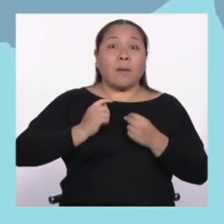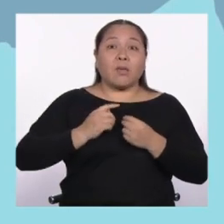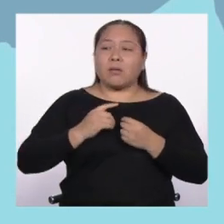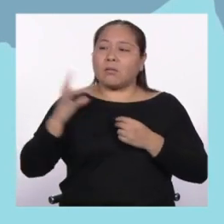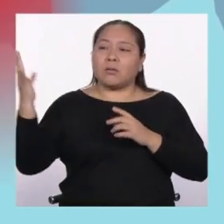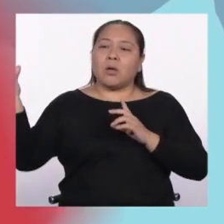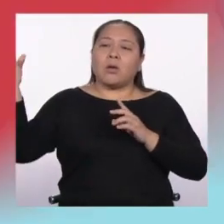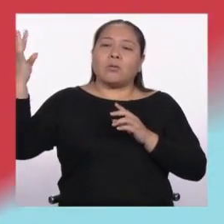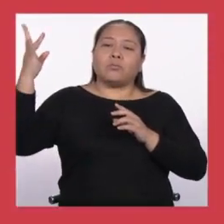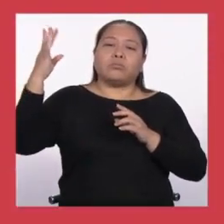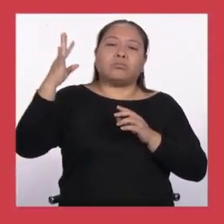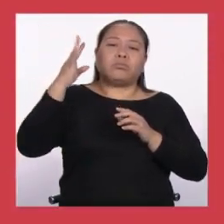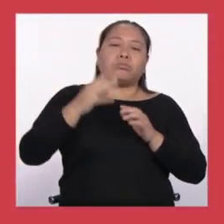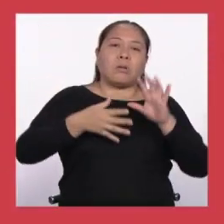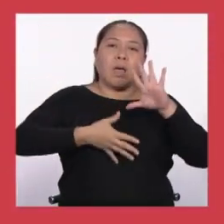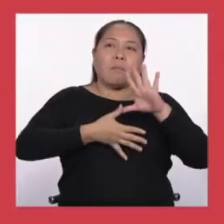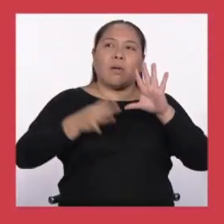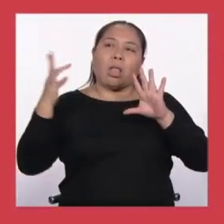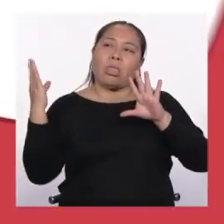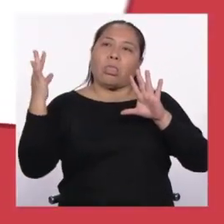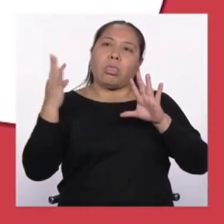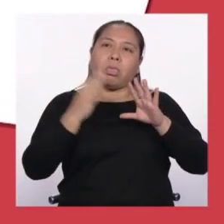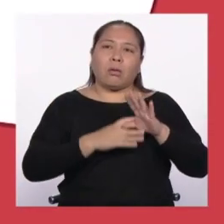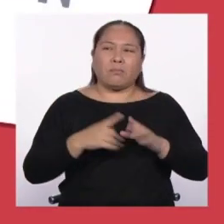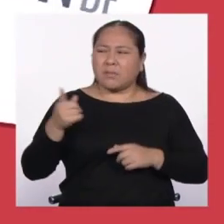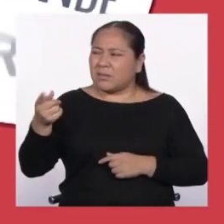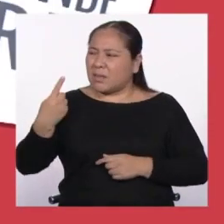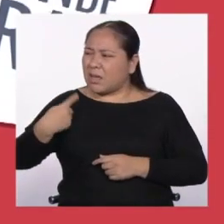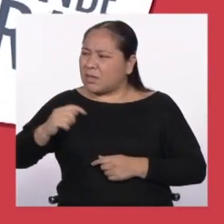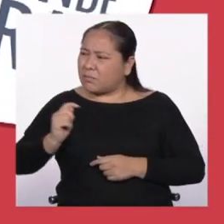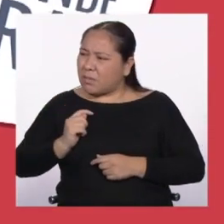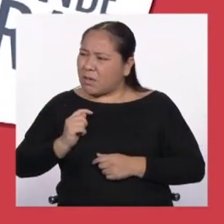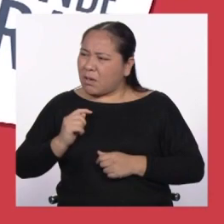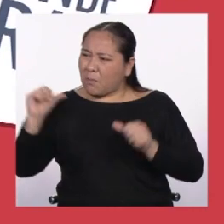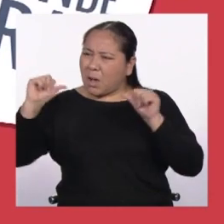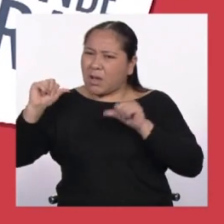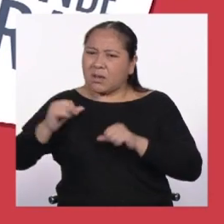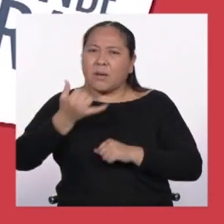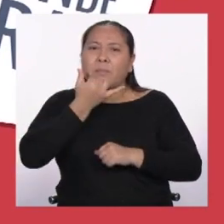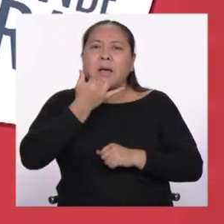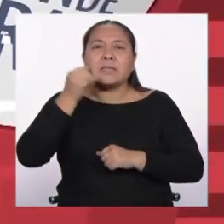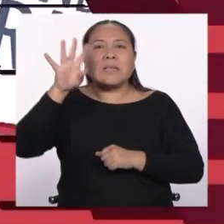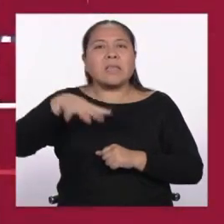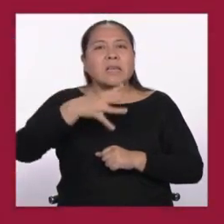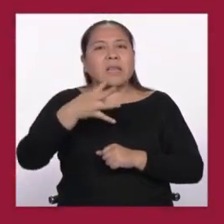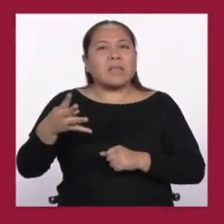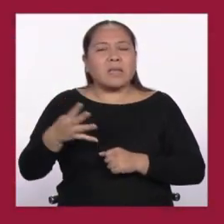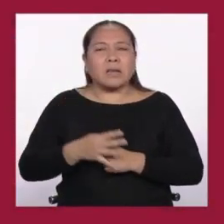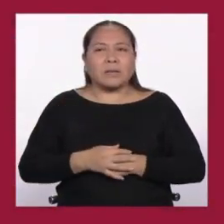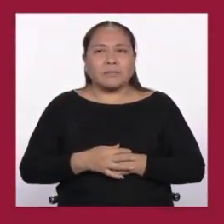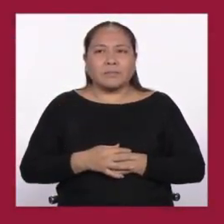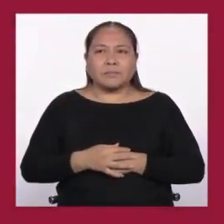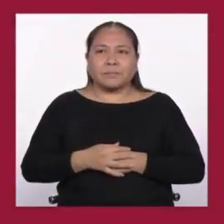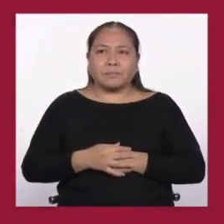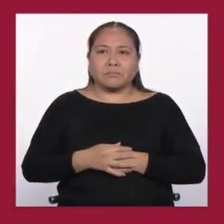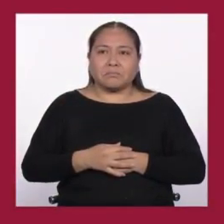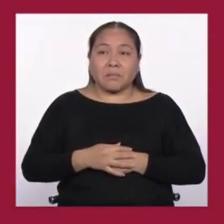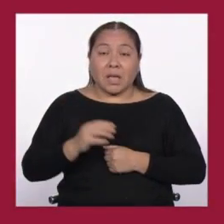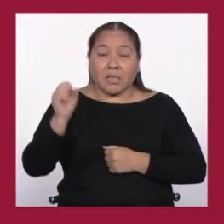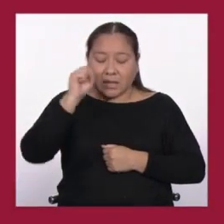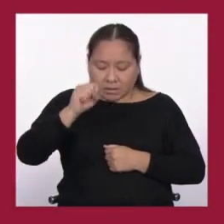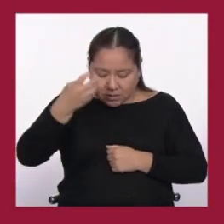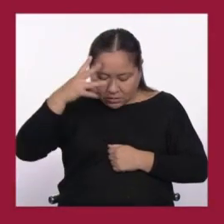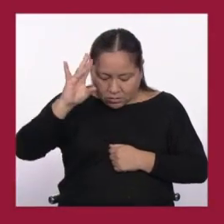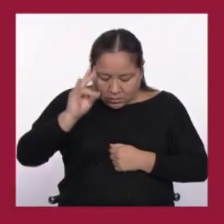América. Pero si España estaba así de mal, ¿qué pasaba en Inglaterra? Veamos. En el siglo XVII